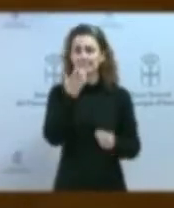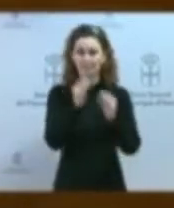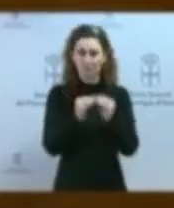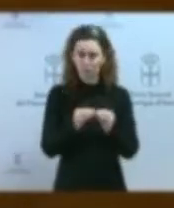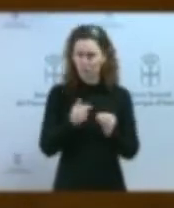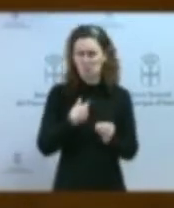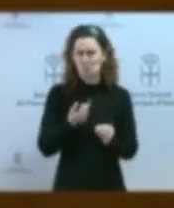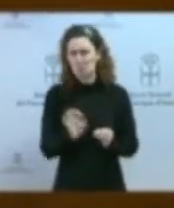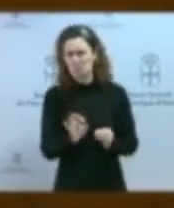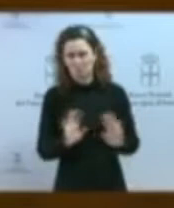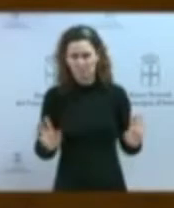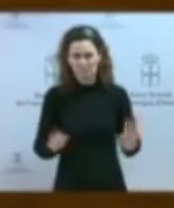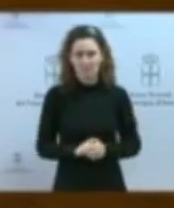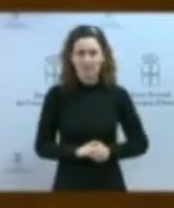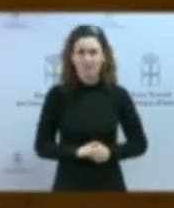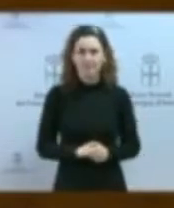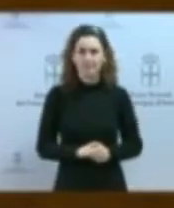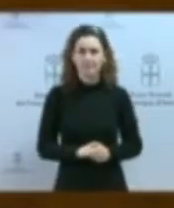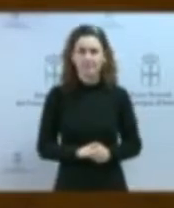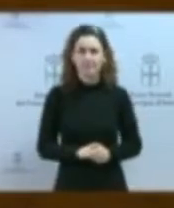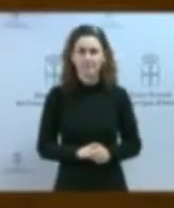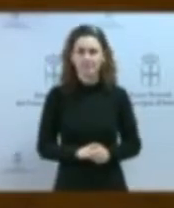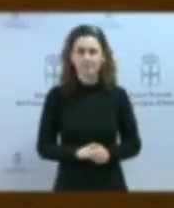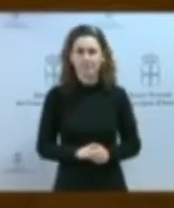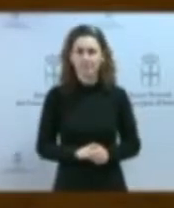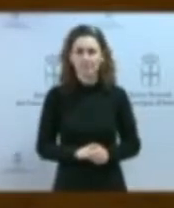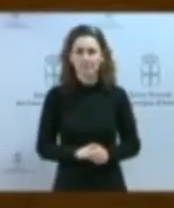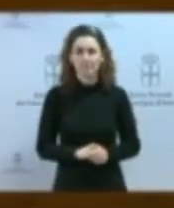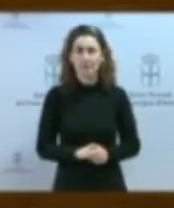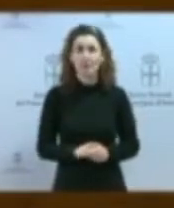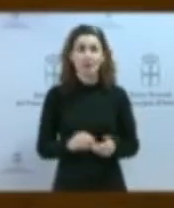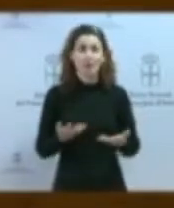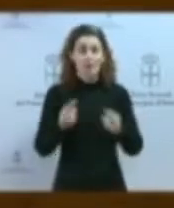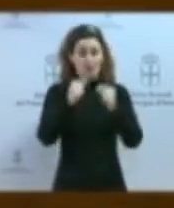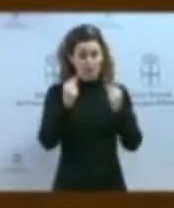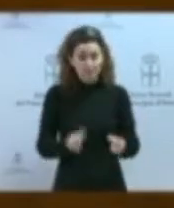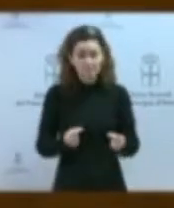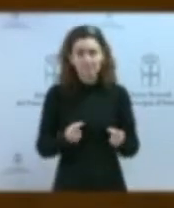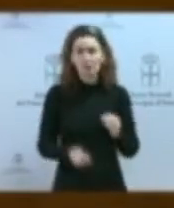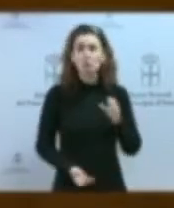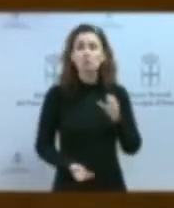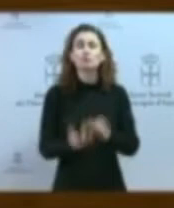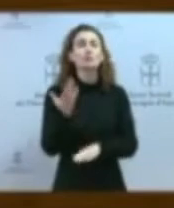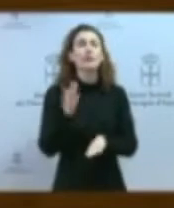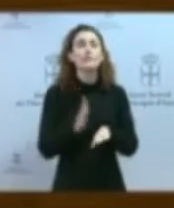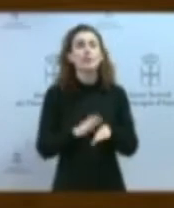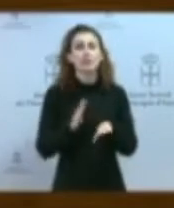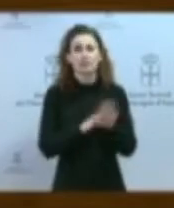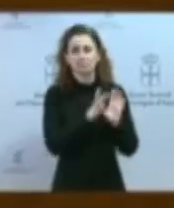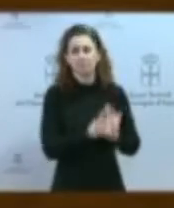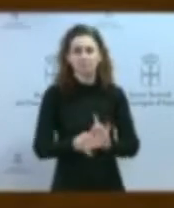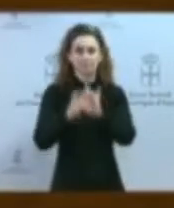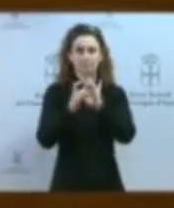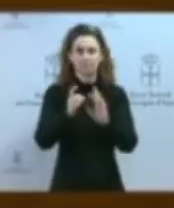Pero son unas cuentas que surgen, en lo que respecta a Podemos, de un acuerdo sobre unos principios